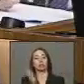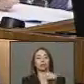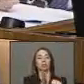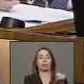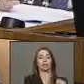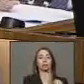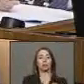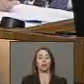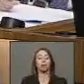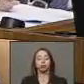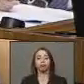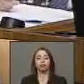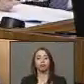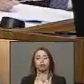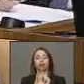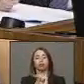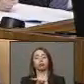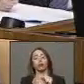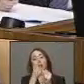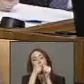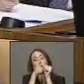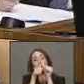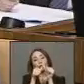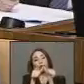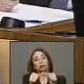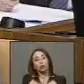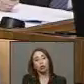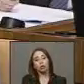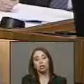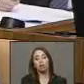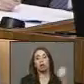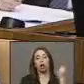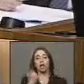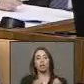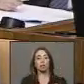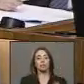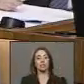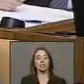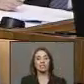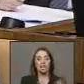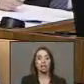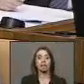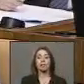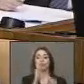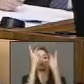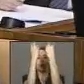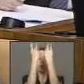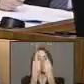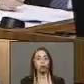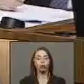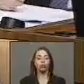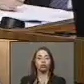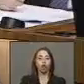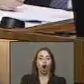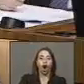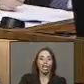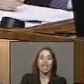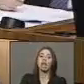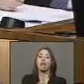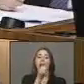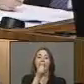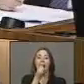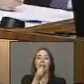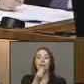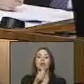espiral que se prolongó por largo tiempo. Cierre de empresas de servicios, buceos, redes, alimentos,